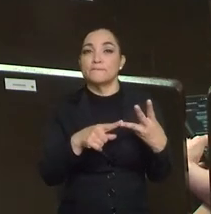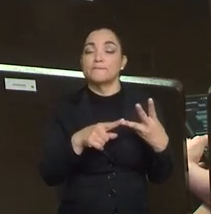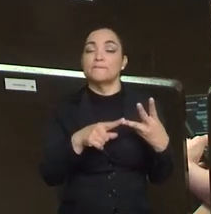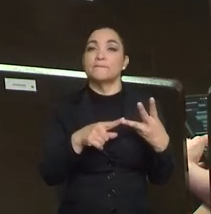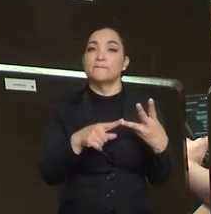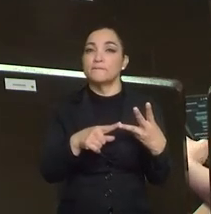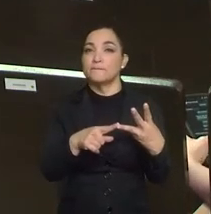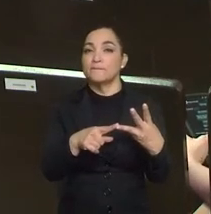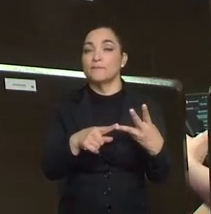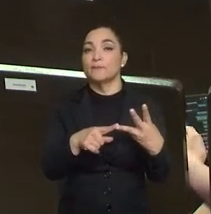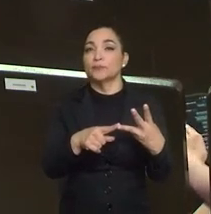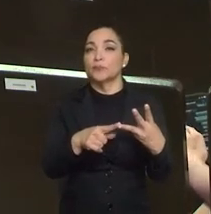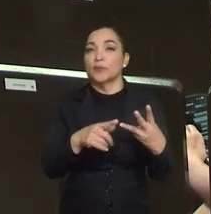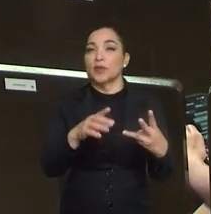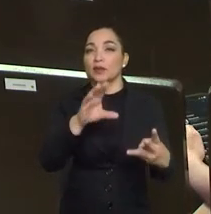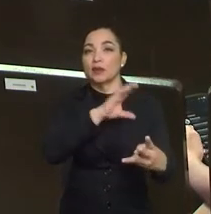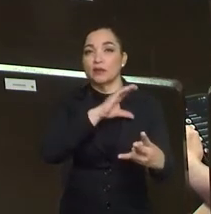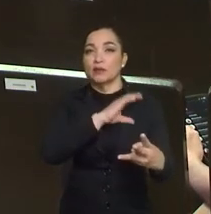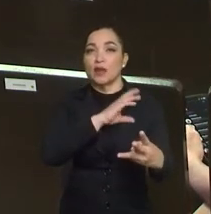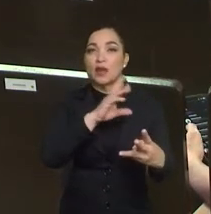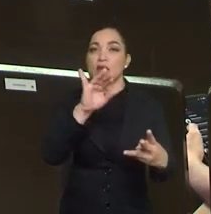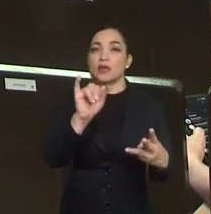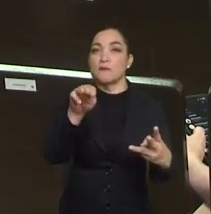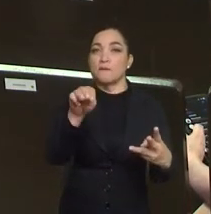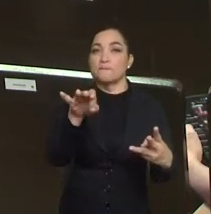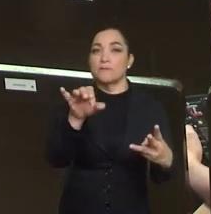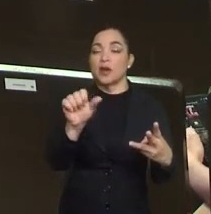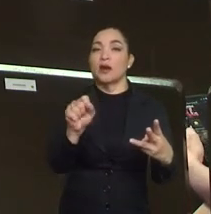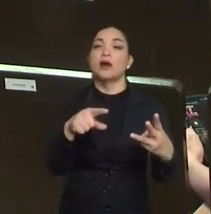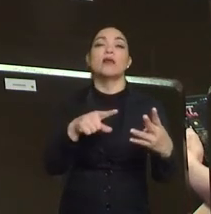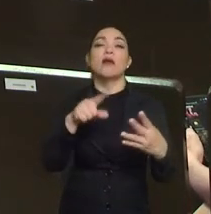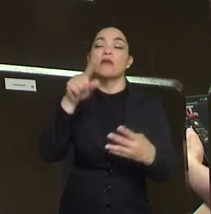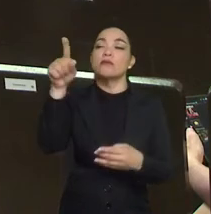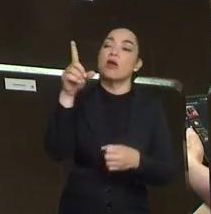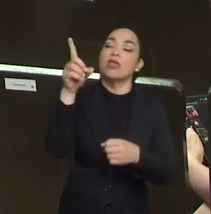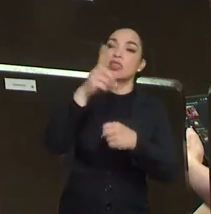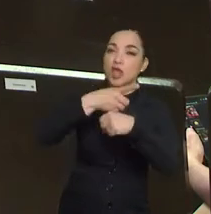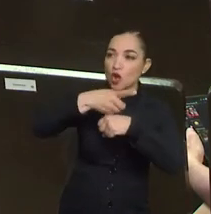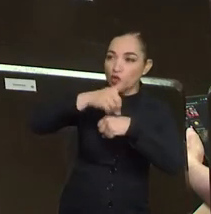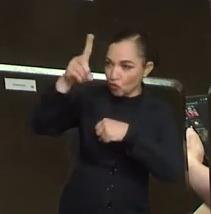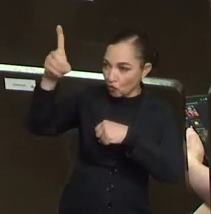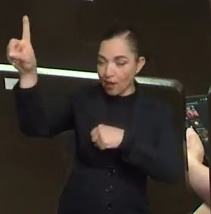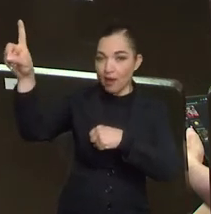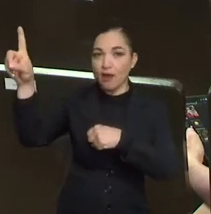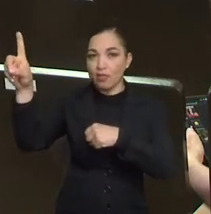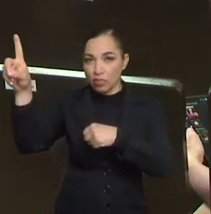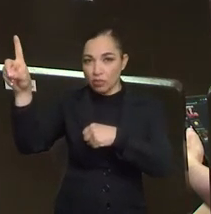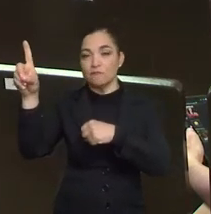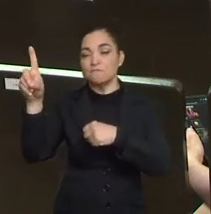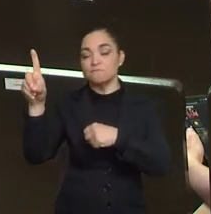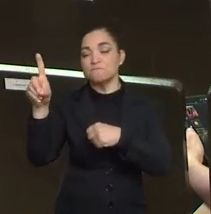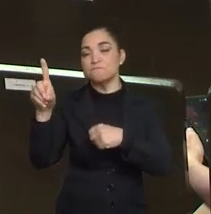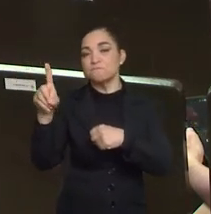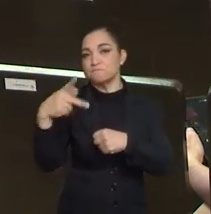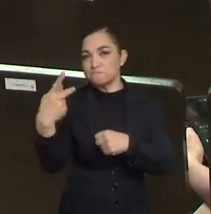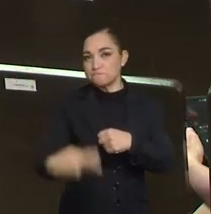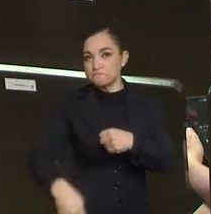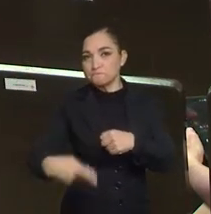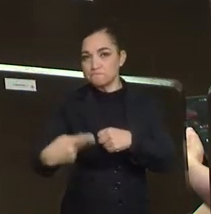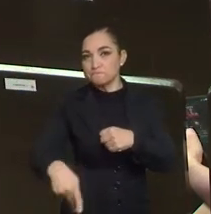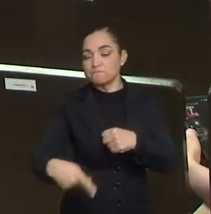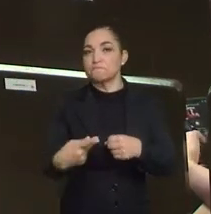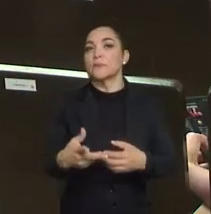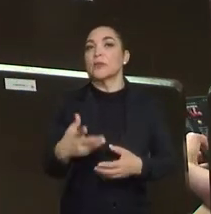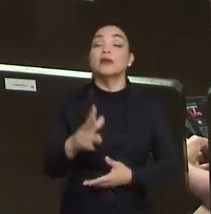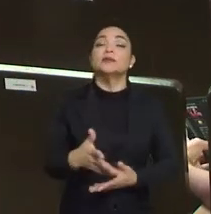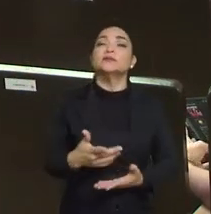querida Irma Garmendia de El Dorado es Garmendia, que tienen,